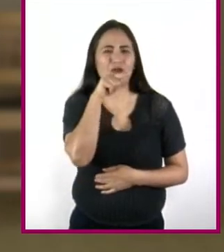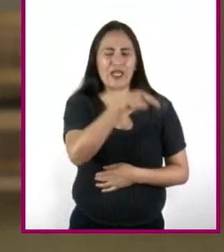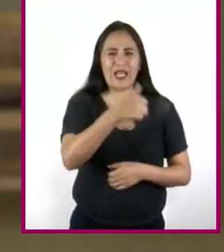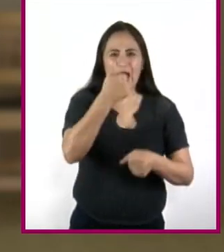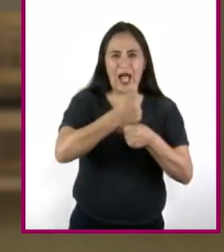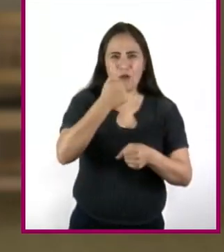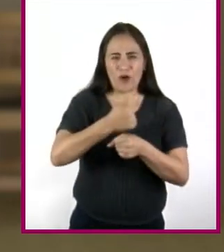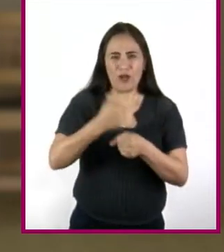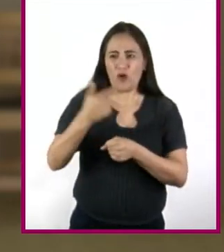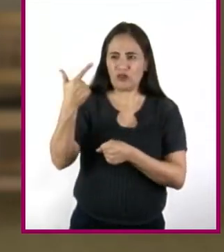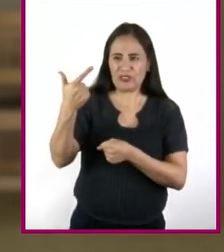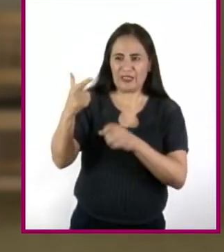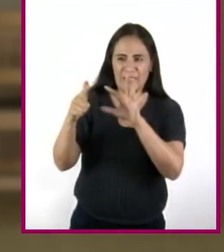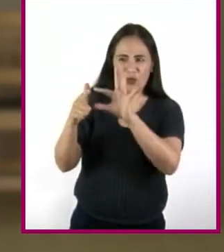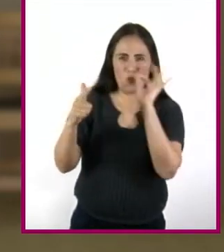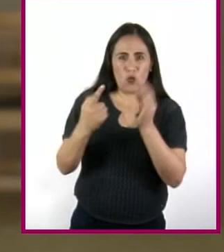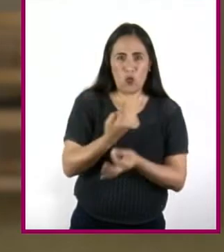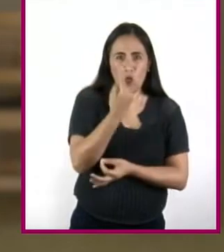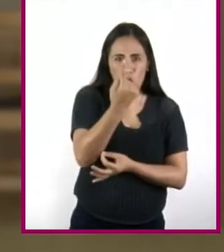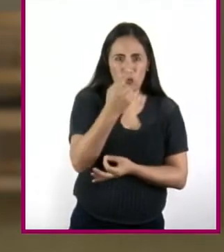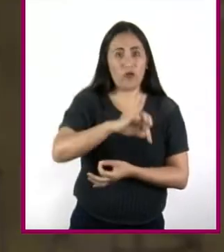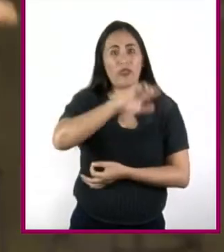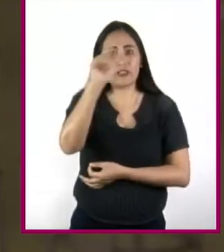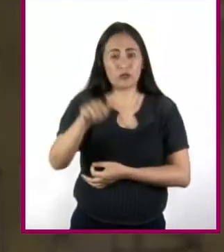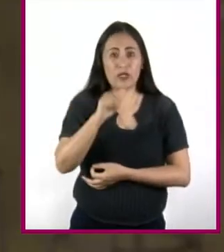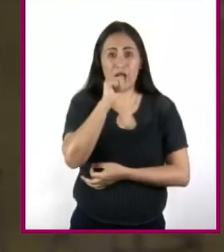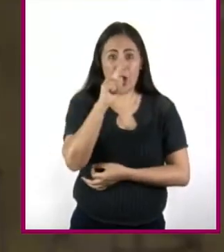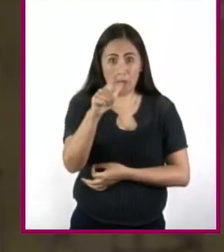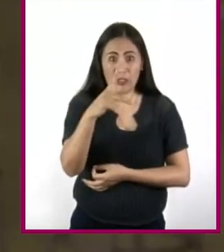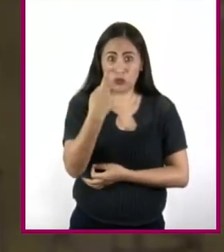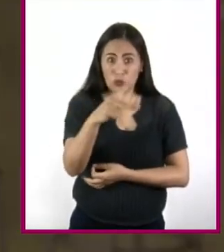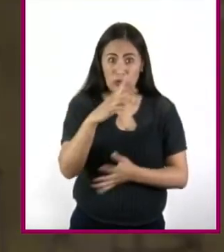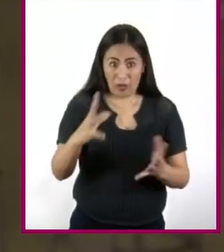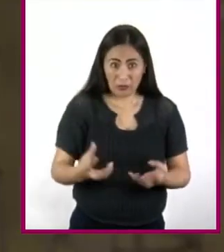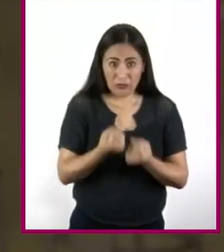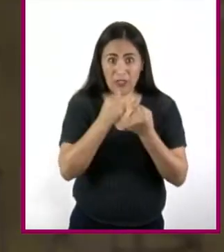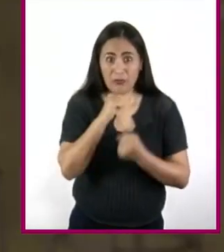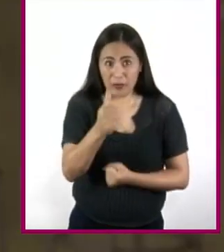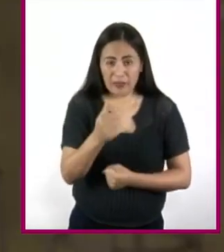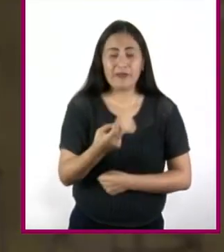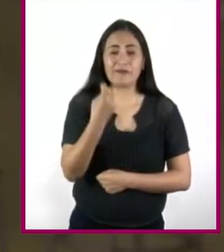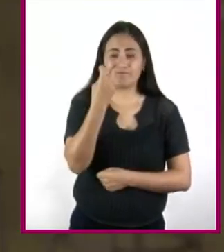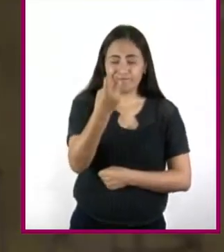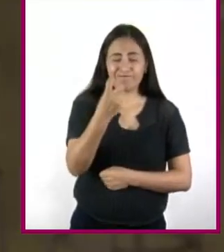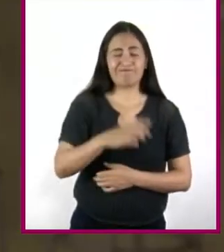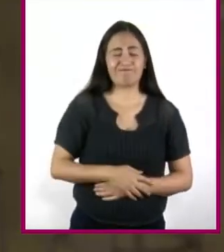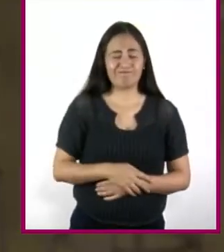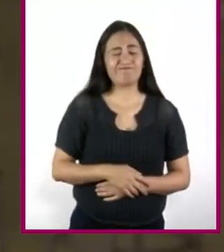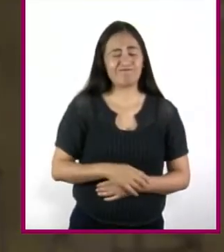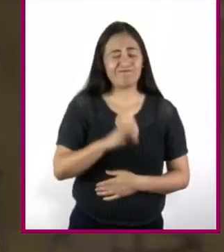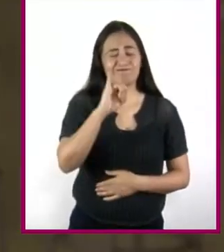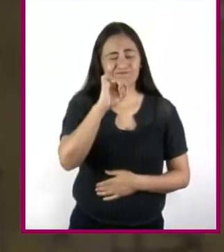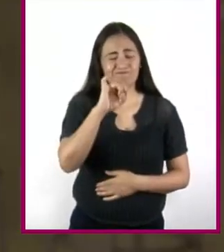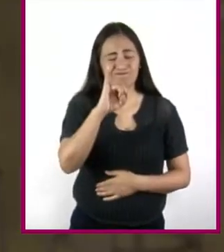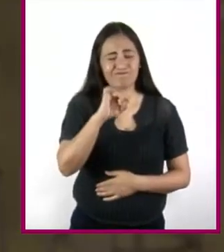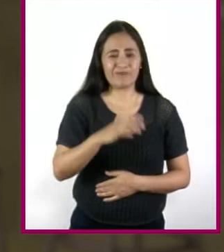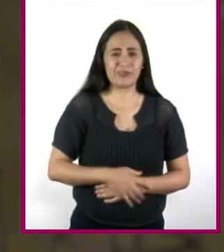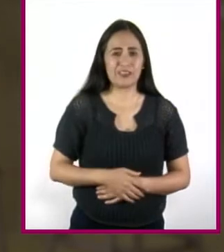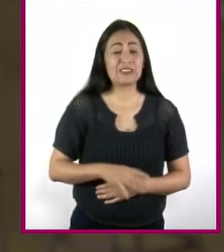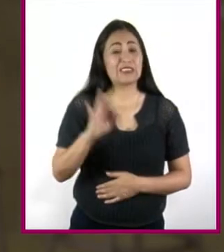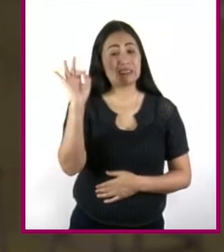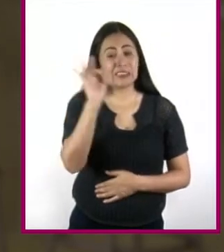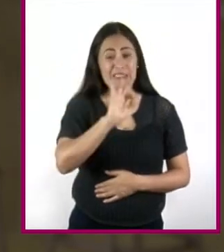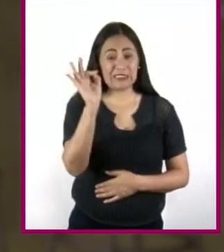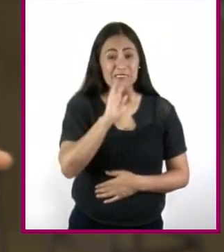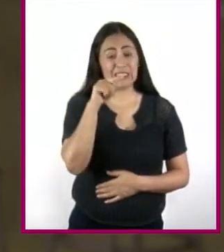de estos pecados y su alma no tenga salvación? Así es, Lu. Eso suena muy feo y creo que existe la posibilidad